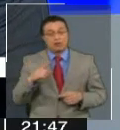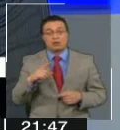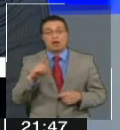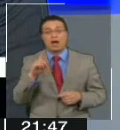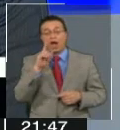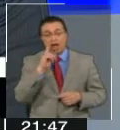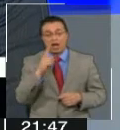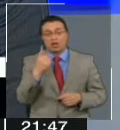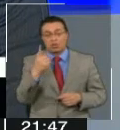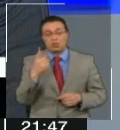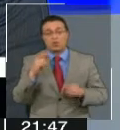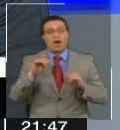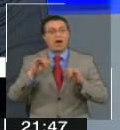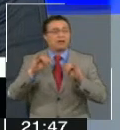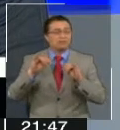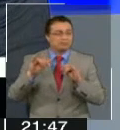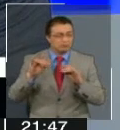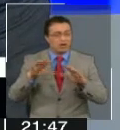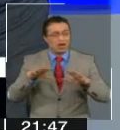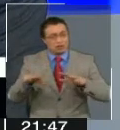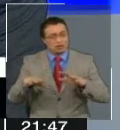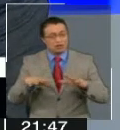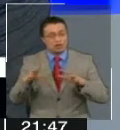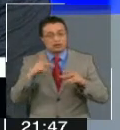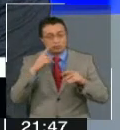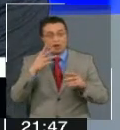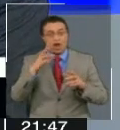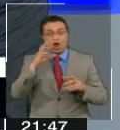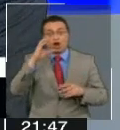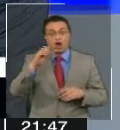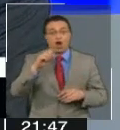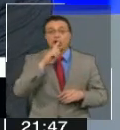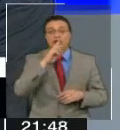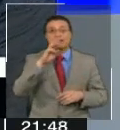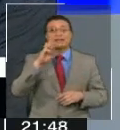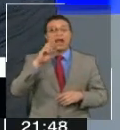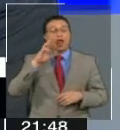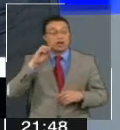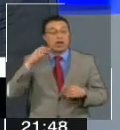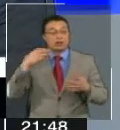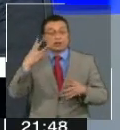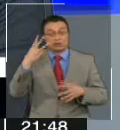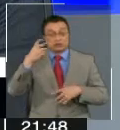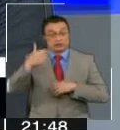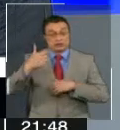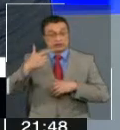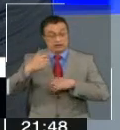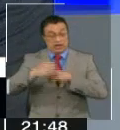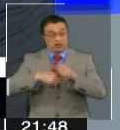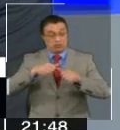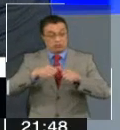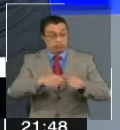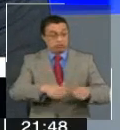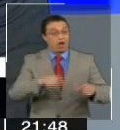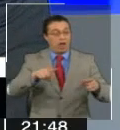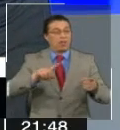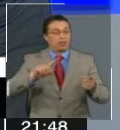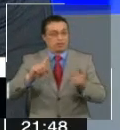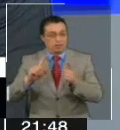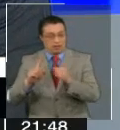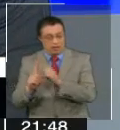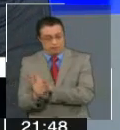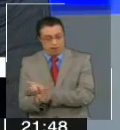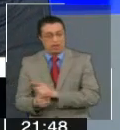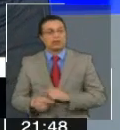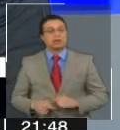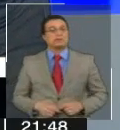un estilo que no era el de la Contraloría que yo conocí. Yo tengo 37 años en la Contraloría, totalmente diferente. A mí